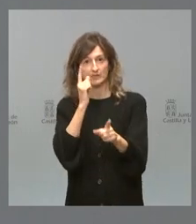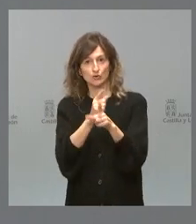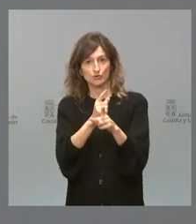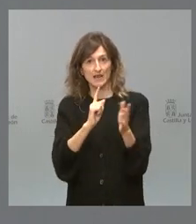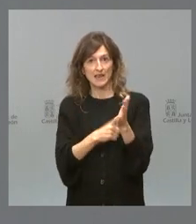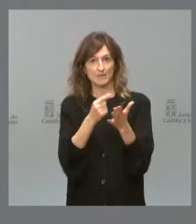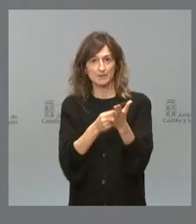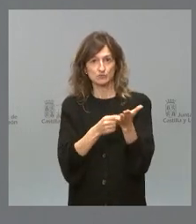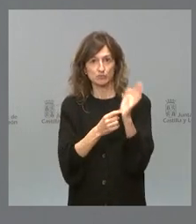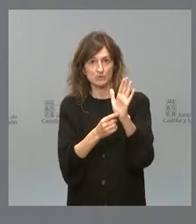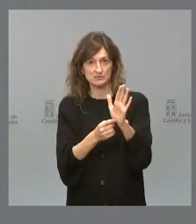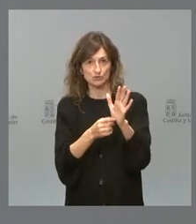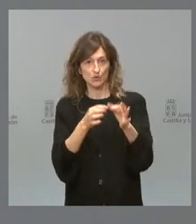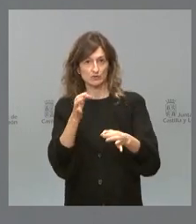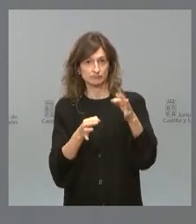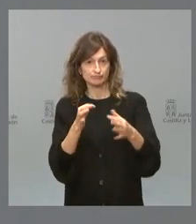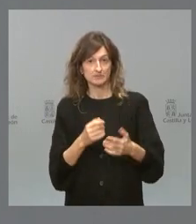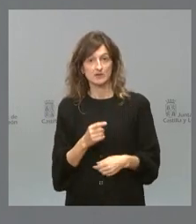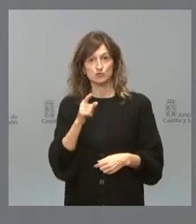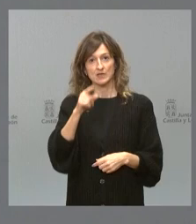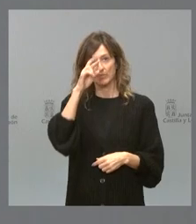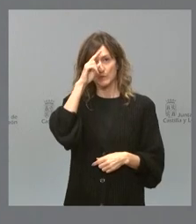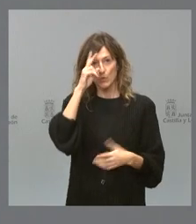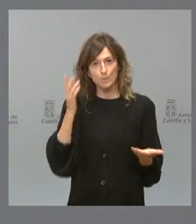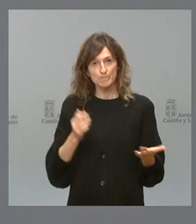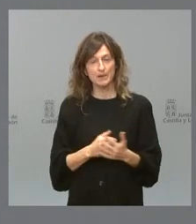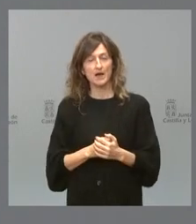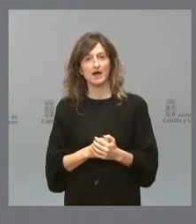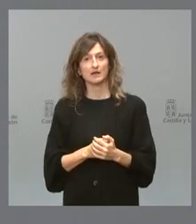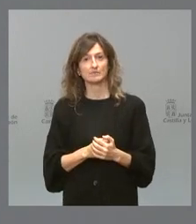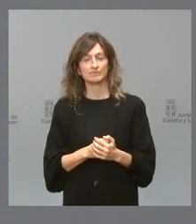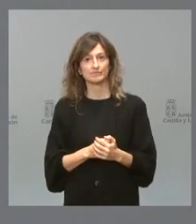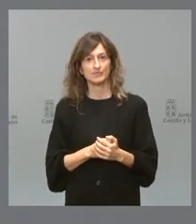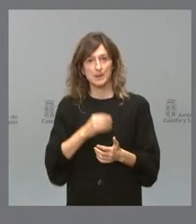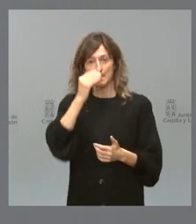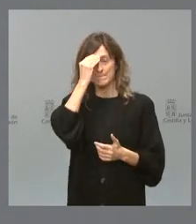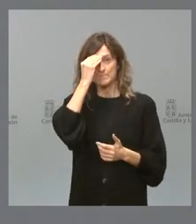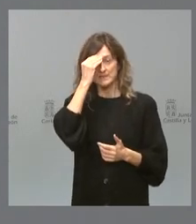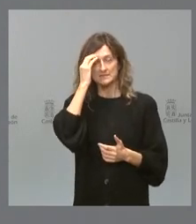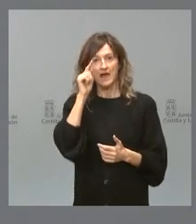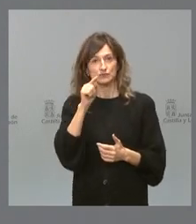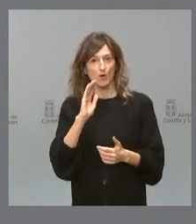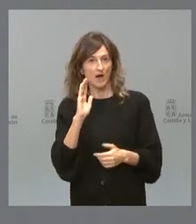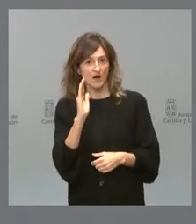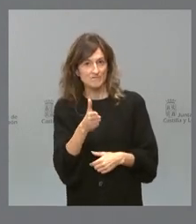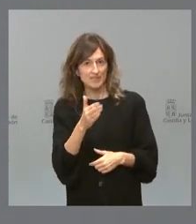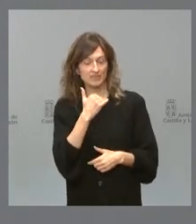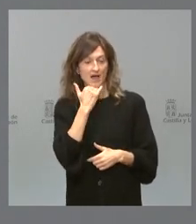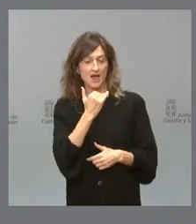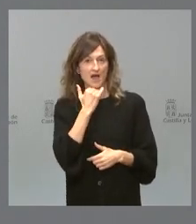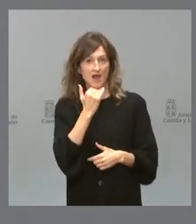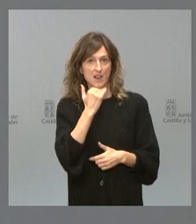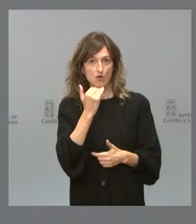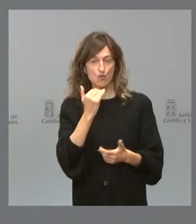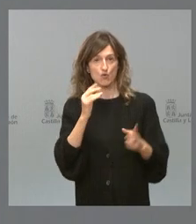ley de presupuestos no sé hasta qué punto Eso le preocupa si cree que tiene recorrido Y si puede condicionar de alguna manera esa